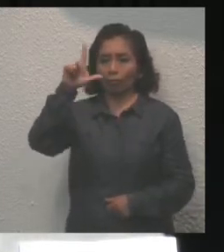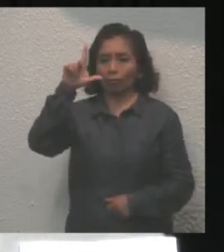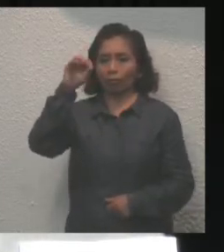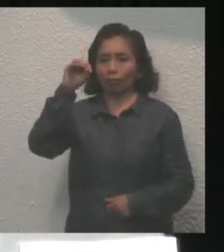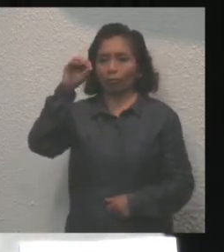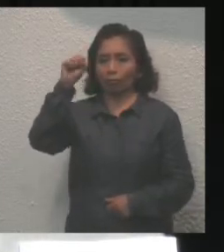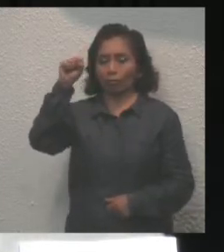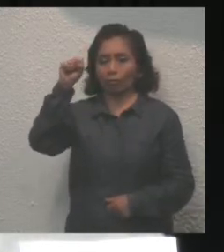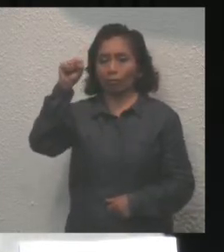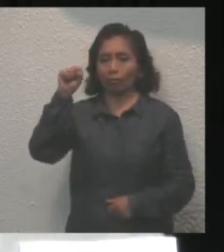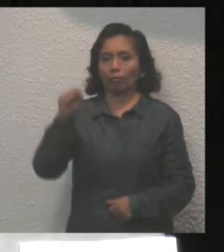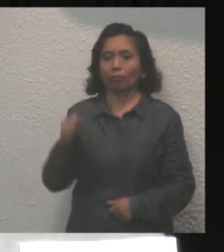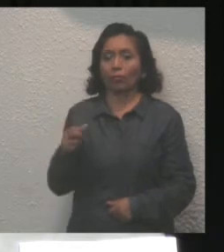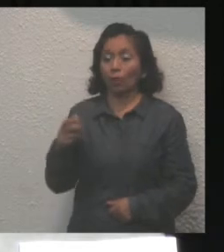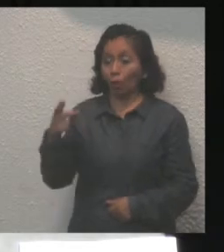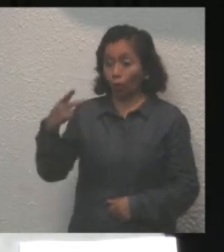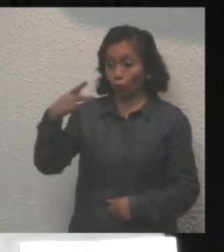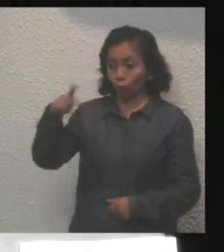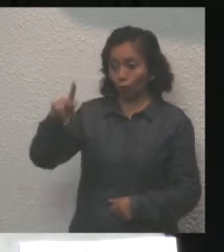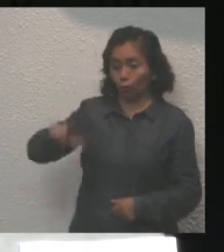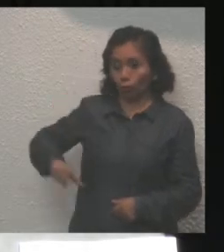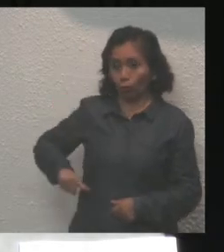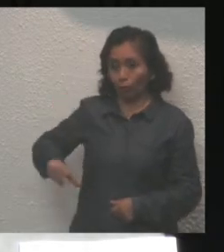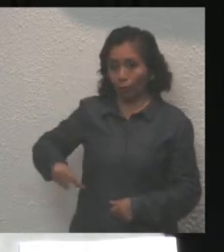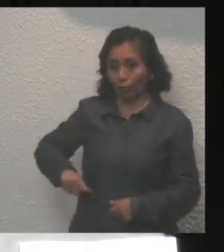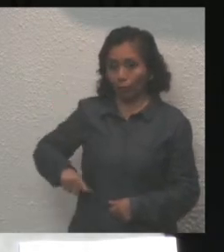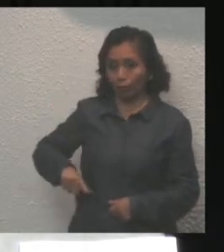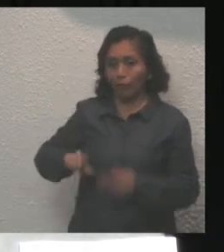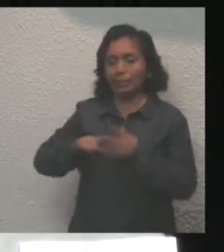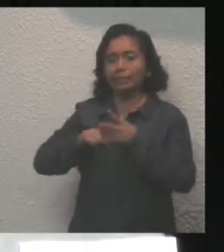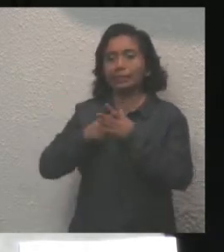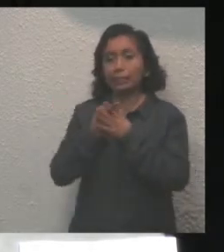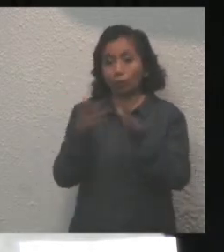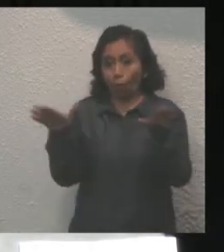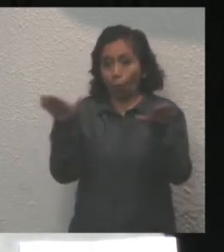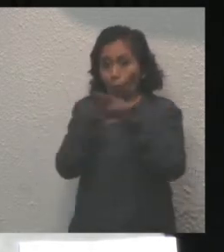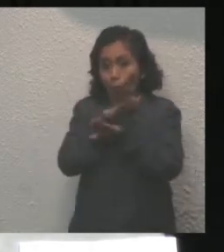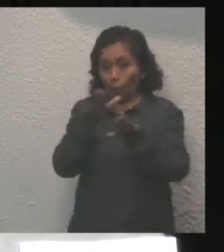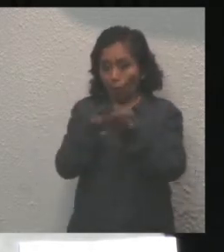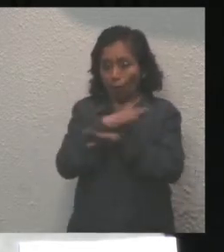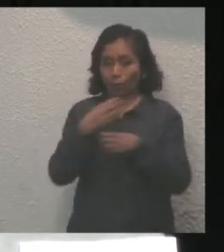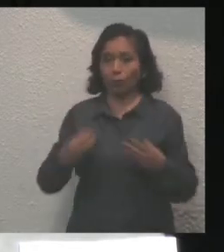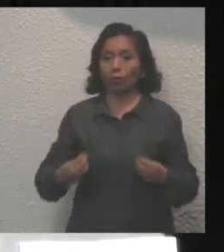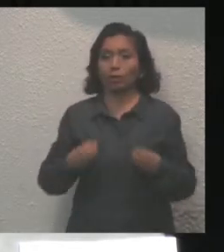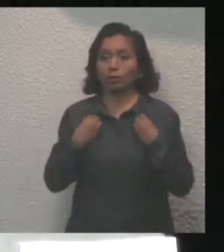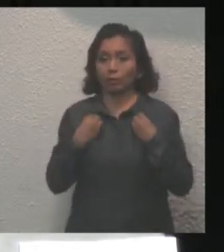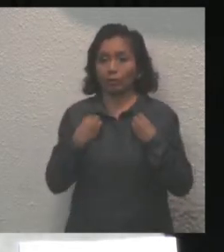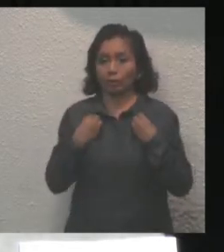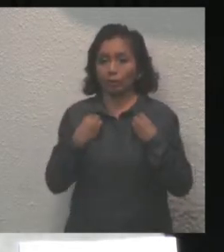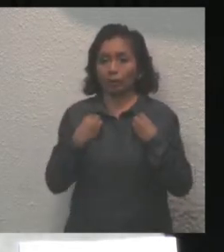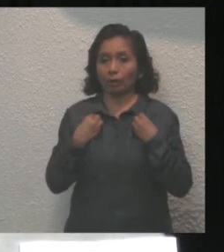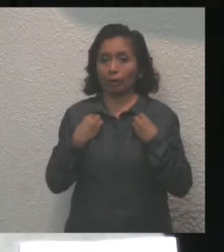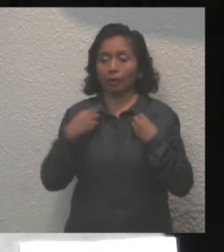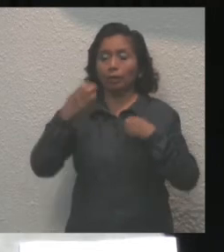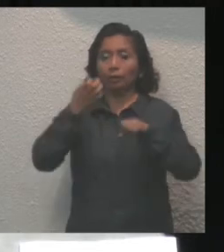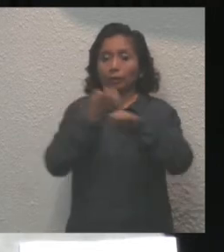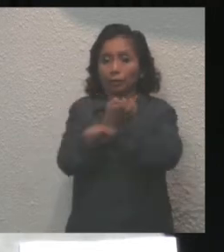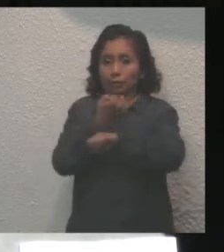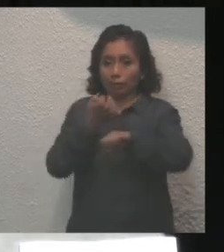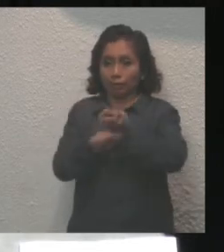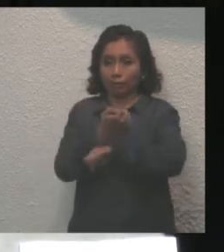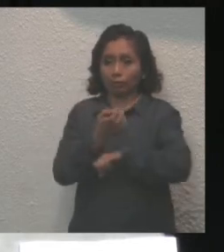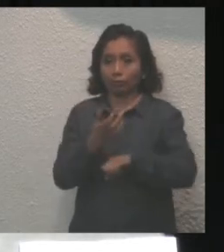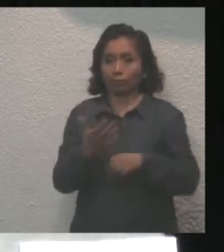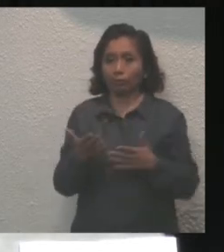González, su gobierno inició un cambio en la vida pública del estado